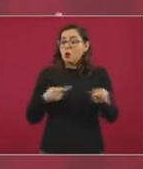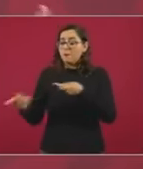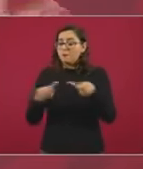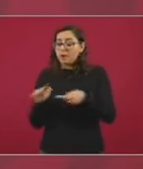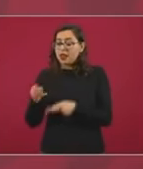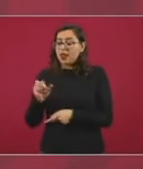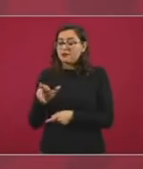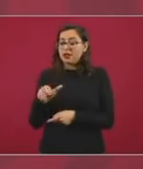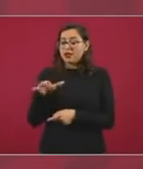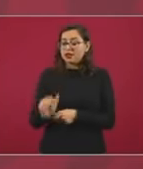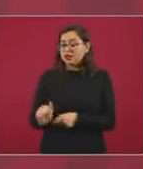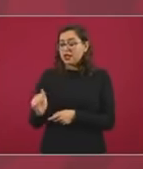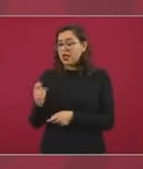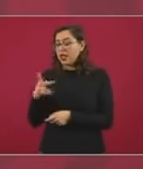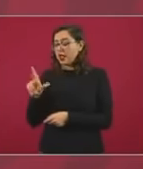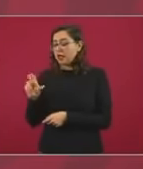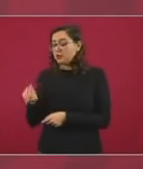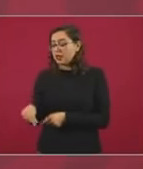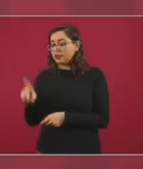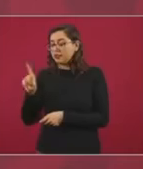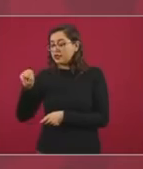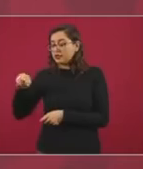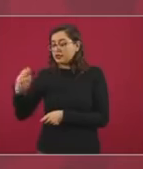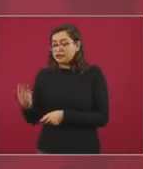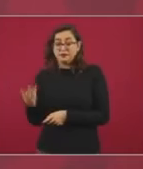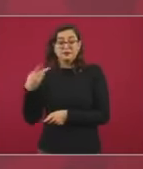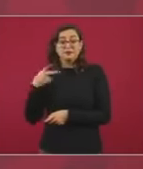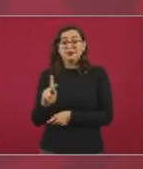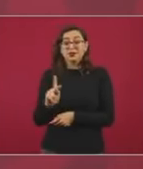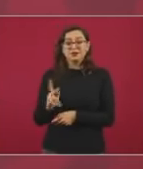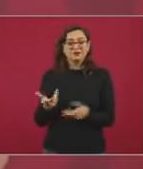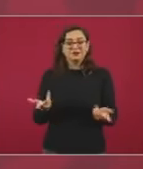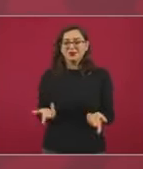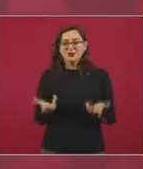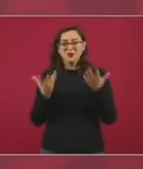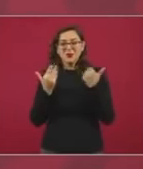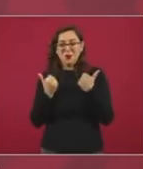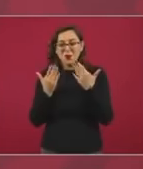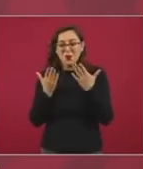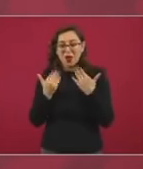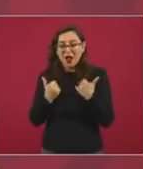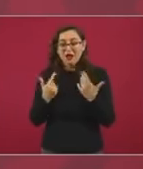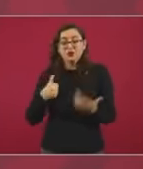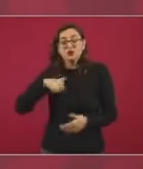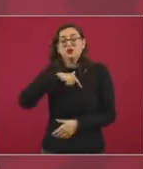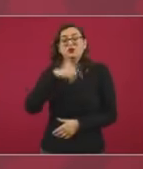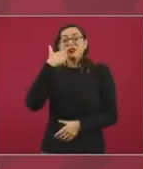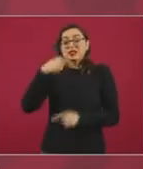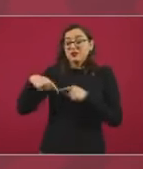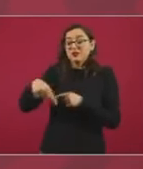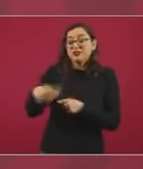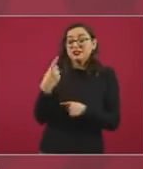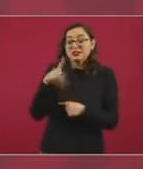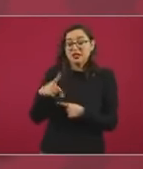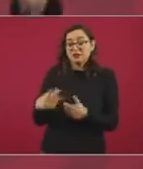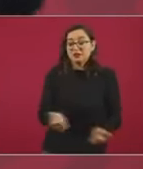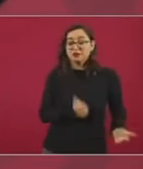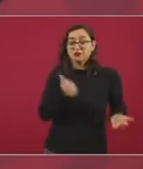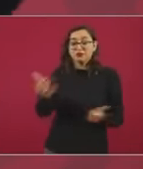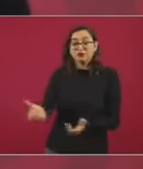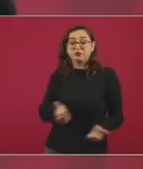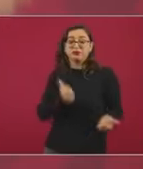pero no nos va a alcanzar a entregar como quisiéramos para este fin de año, porque